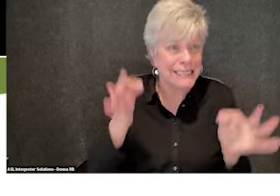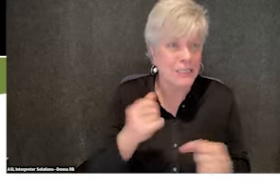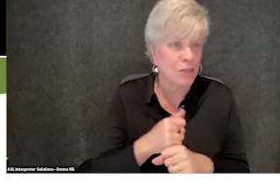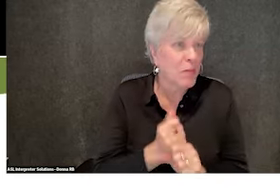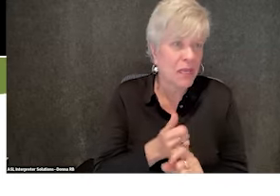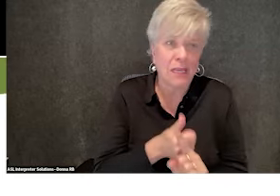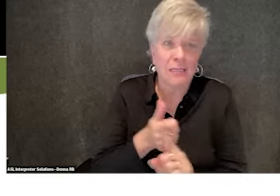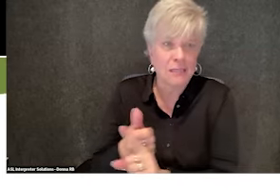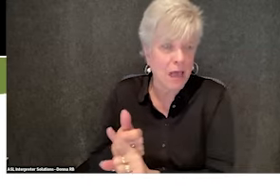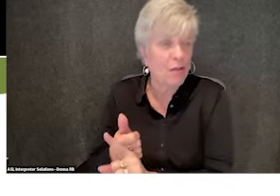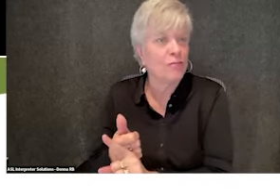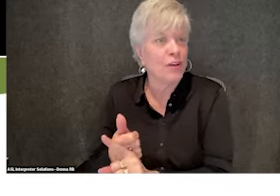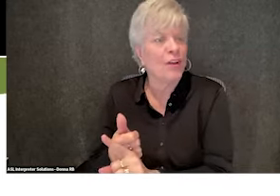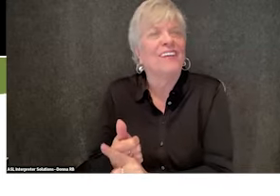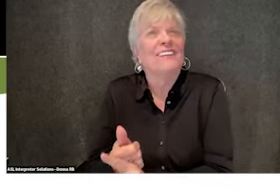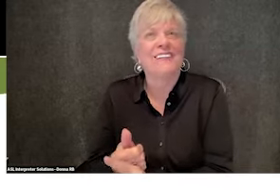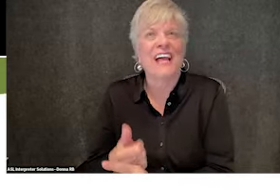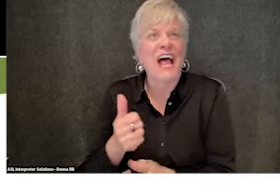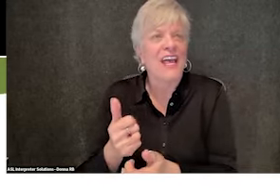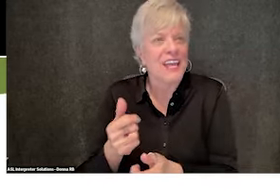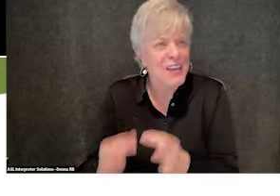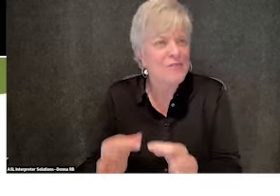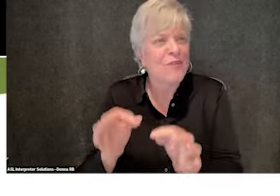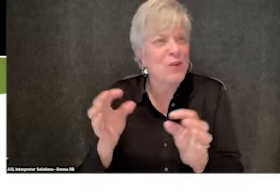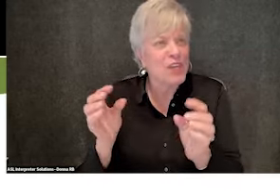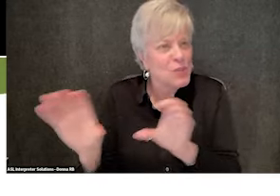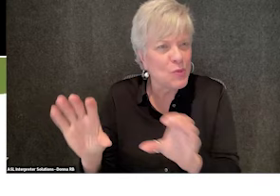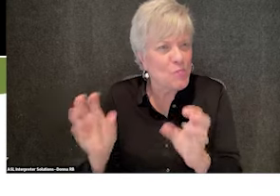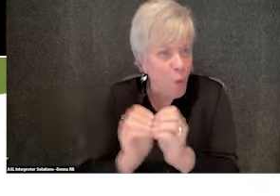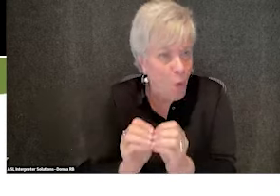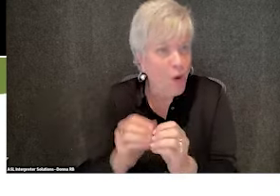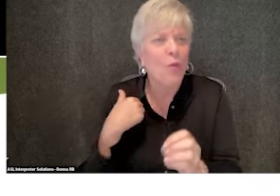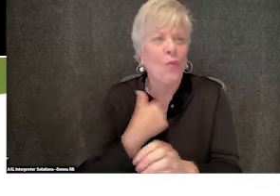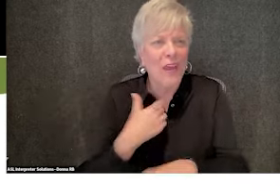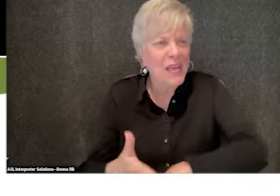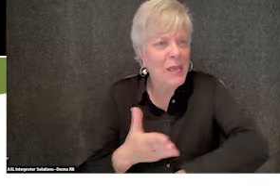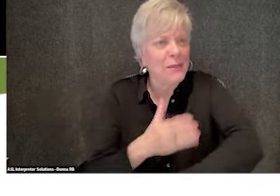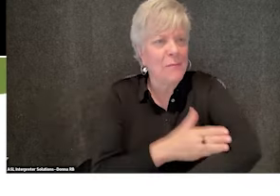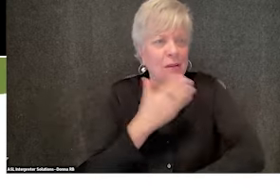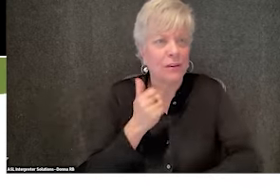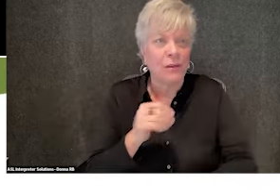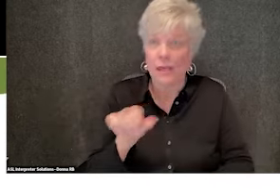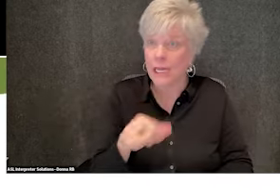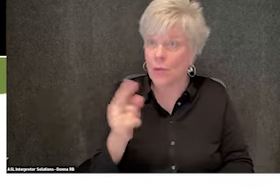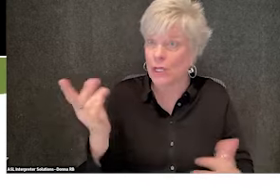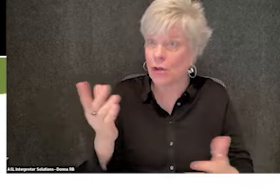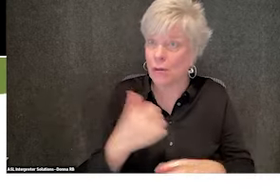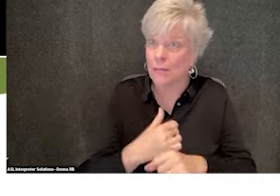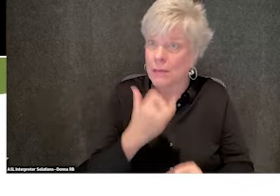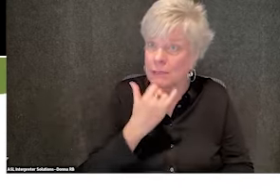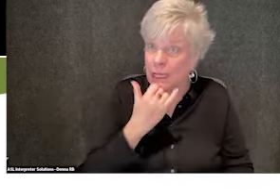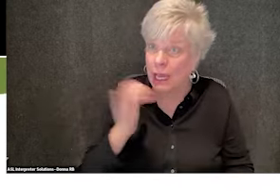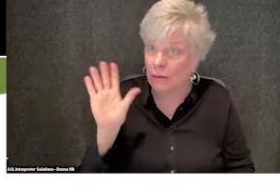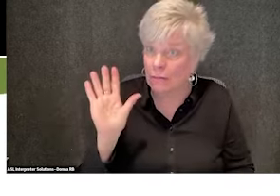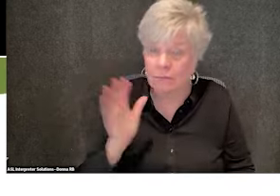la mano, pero claro que todos hemos cometido errores. Todos hemos pedido ayuda de